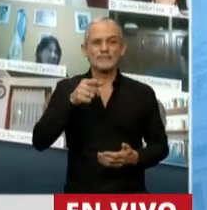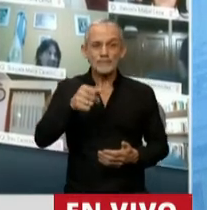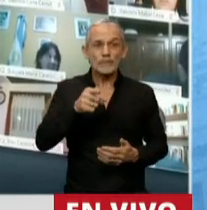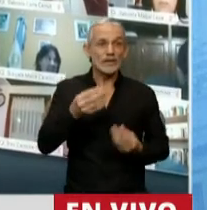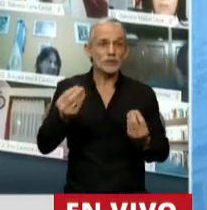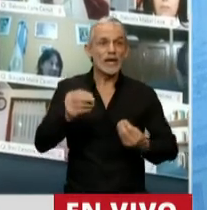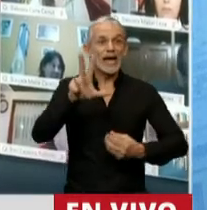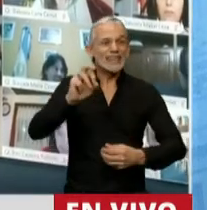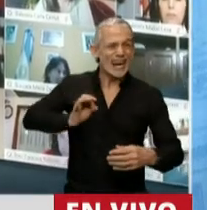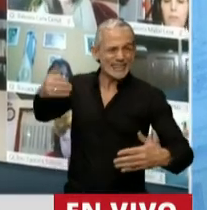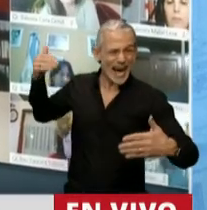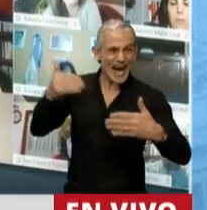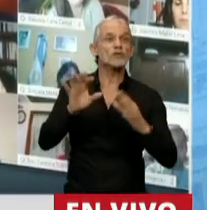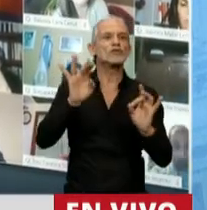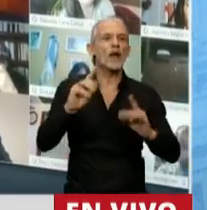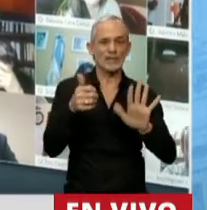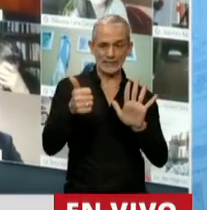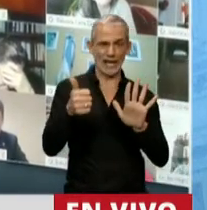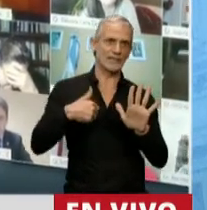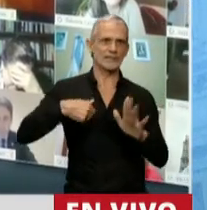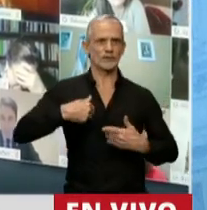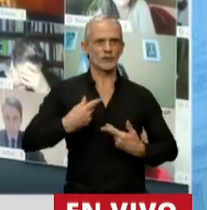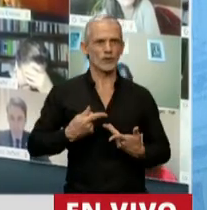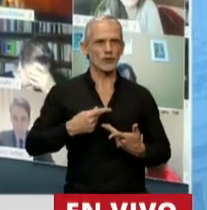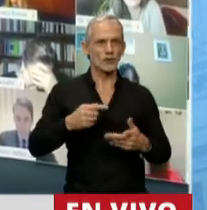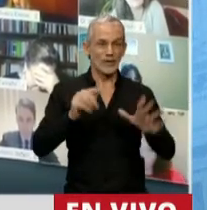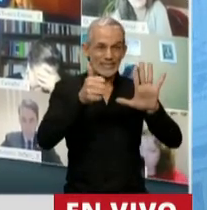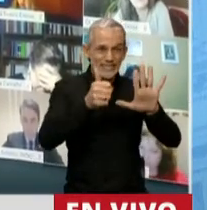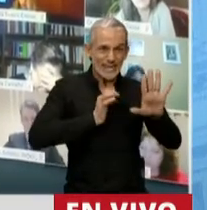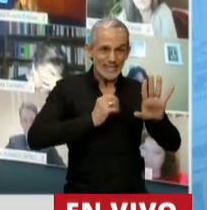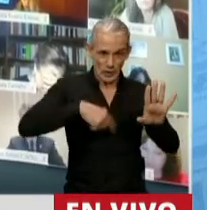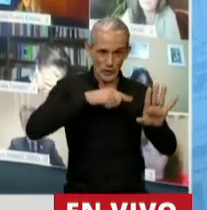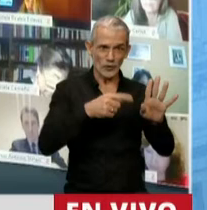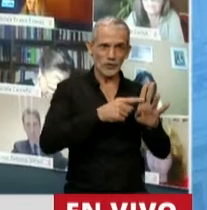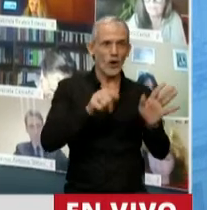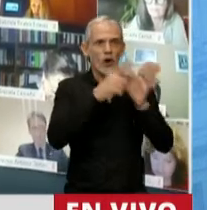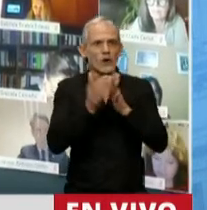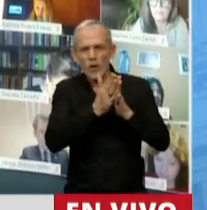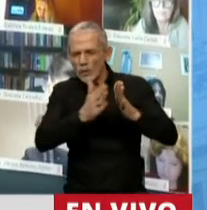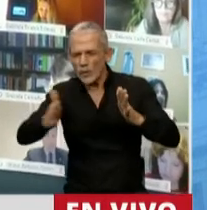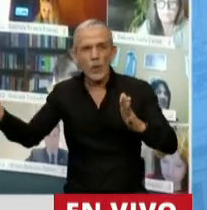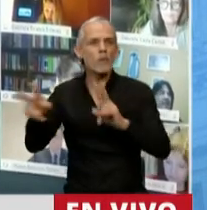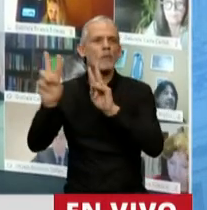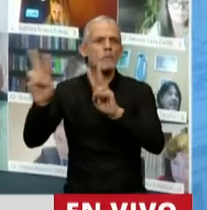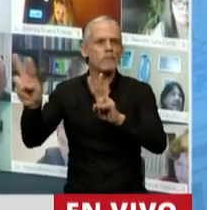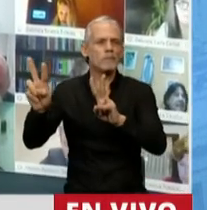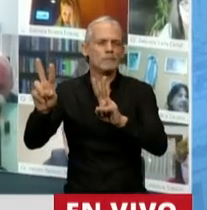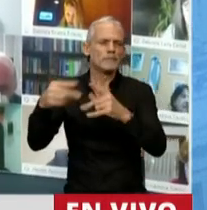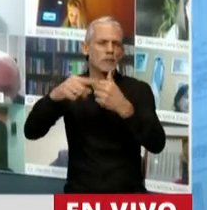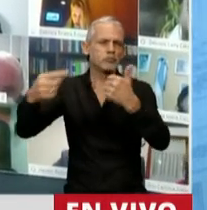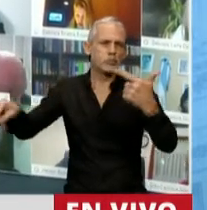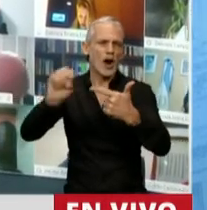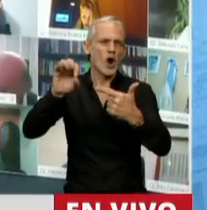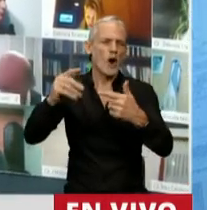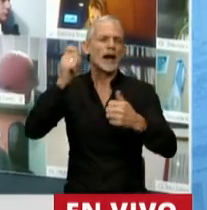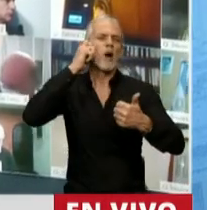años gobernamos solamente 6 años y el resto los gobernó el justicialismo en cada una de sus vertientes.